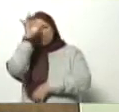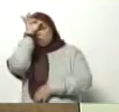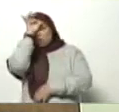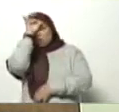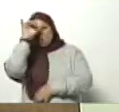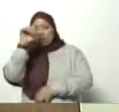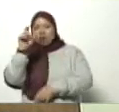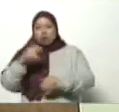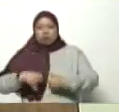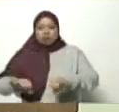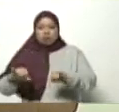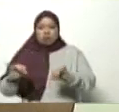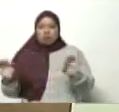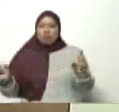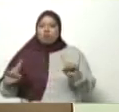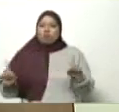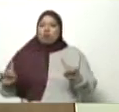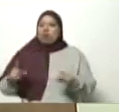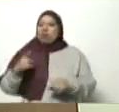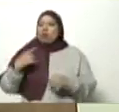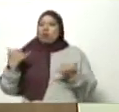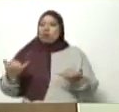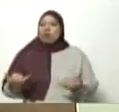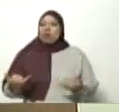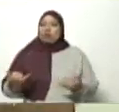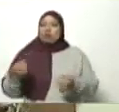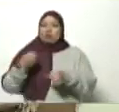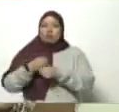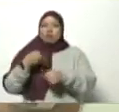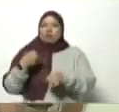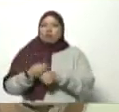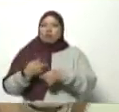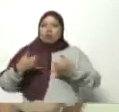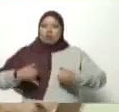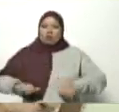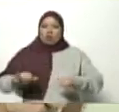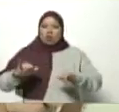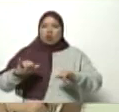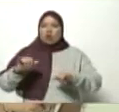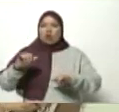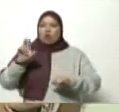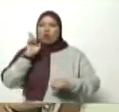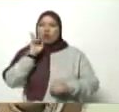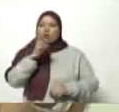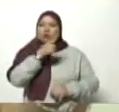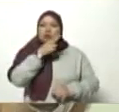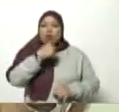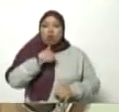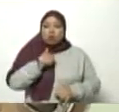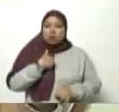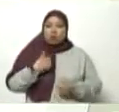Y ella dijo, no, mire, en verdad yo trabajo porque tengo un hijo que mantener.